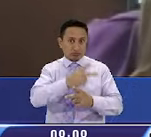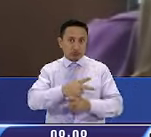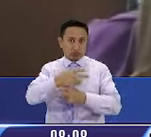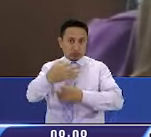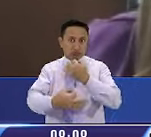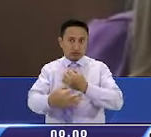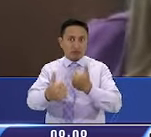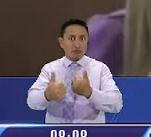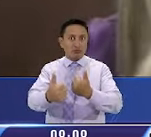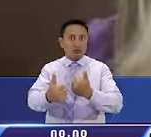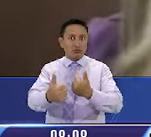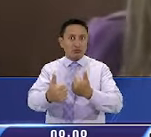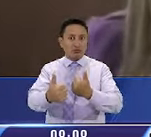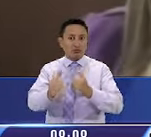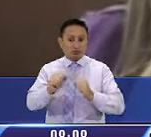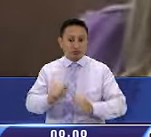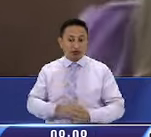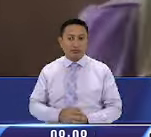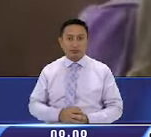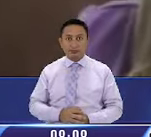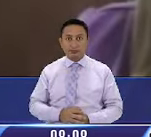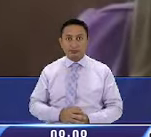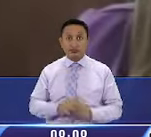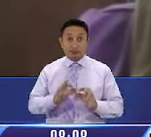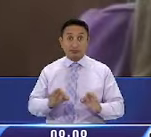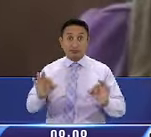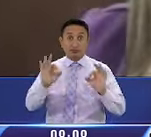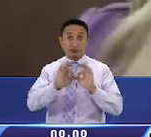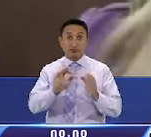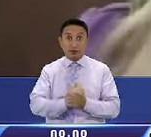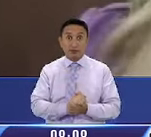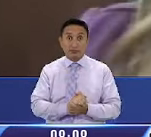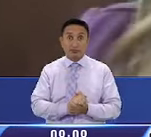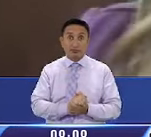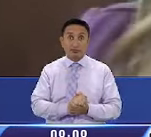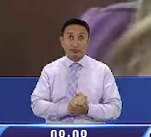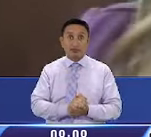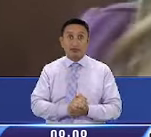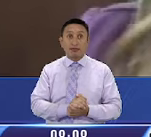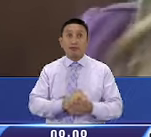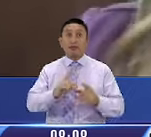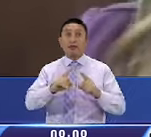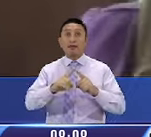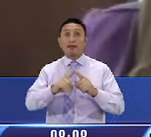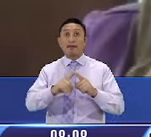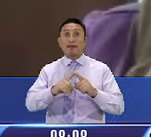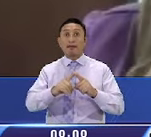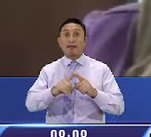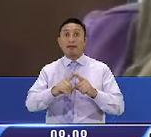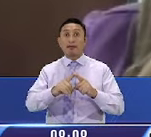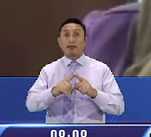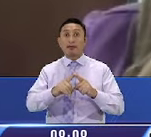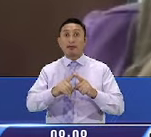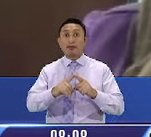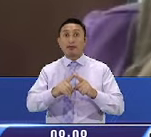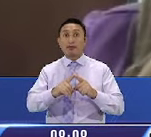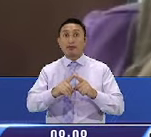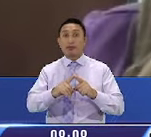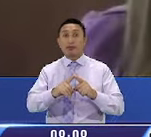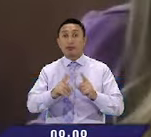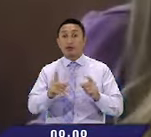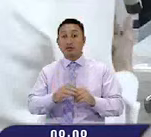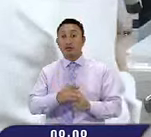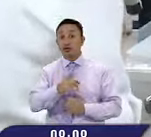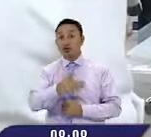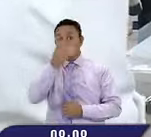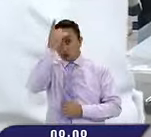función judicial, el Consejo de la Judicatura, es muy importante. Pero a mí su decisión no fue la